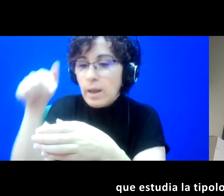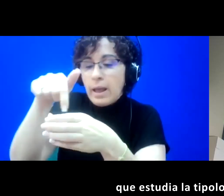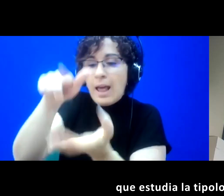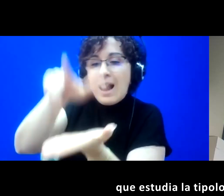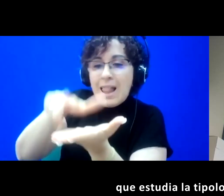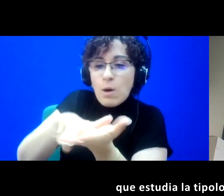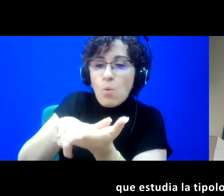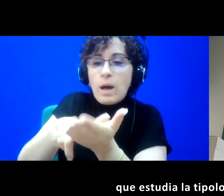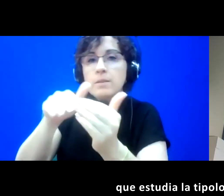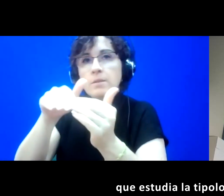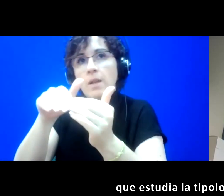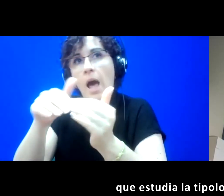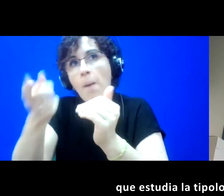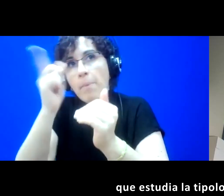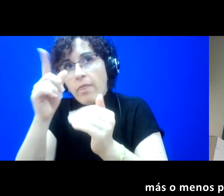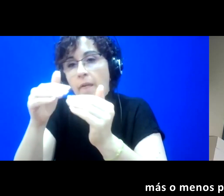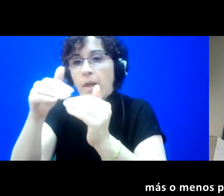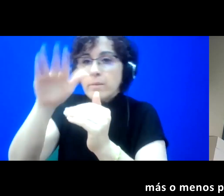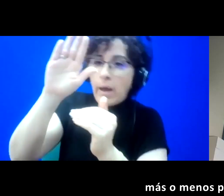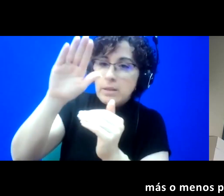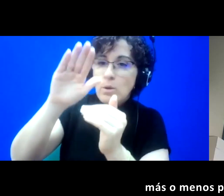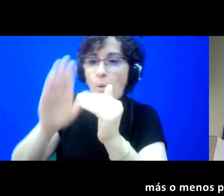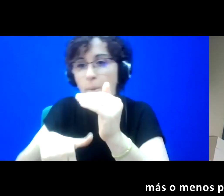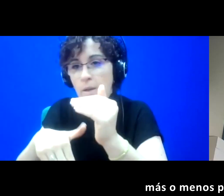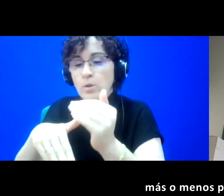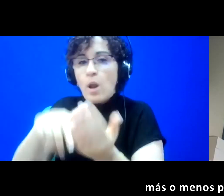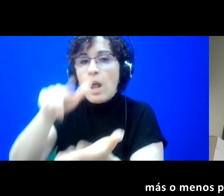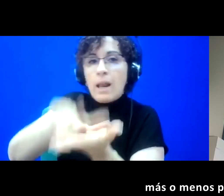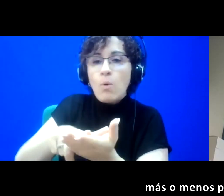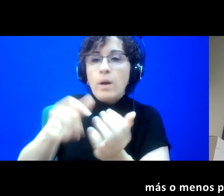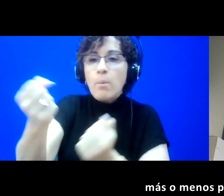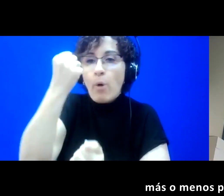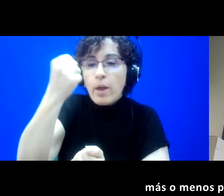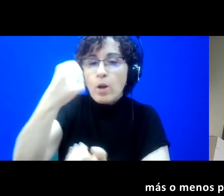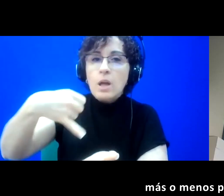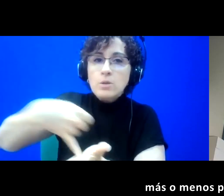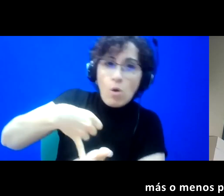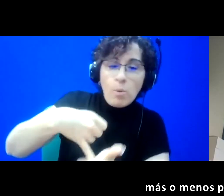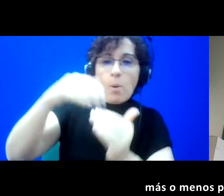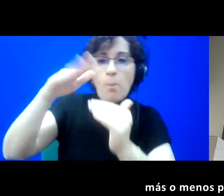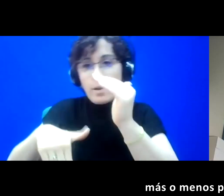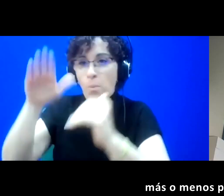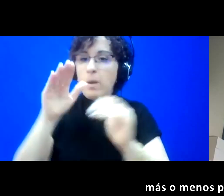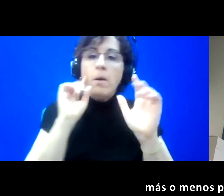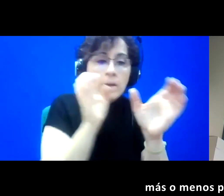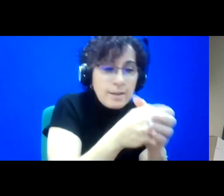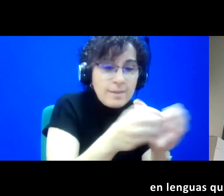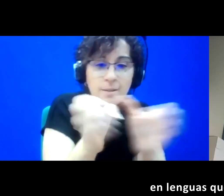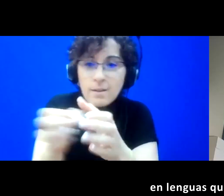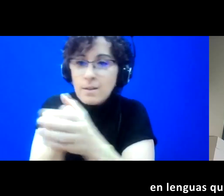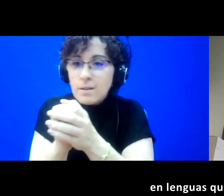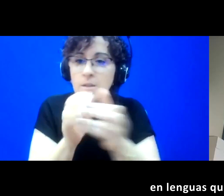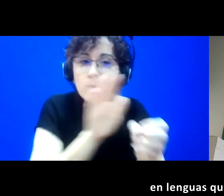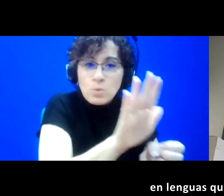menos amenazadas, más o menos poderosas o menos poderosas, sino también